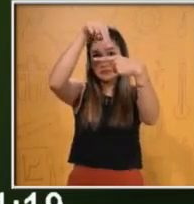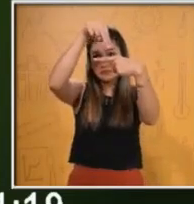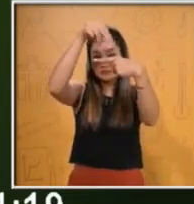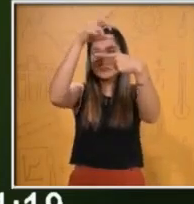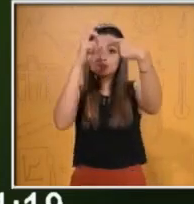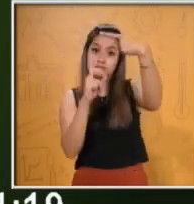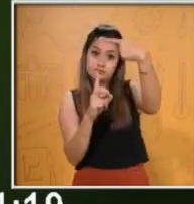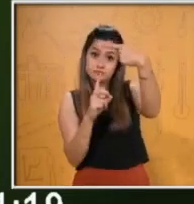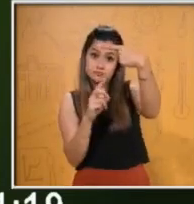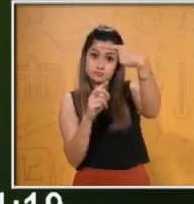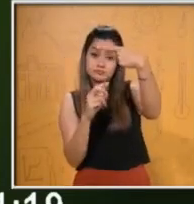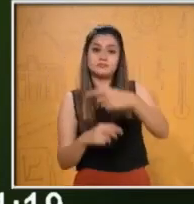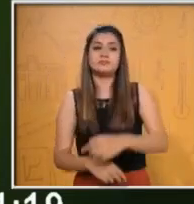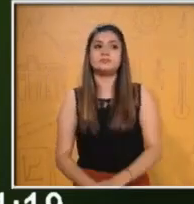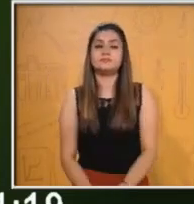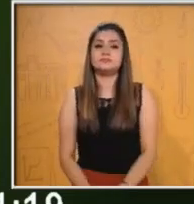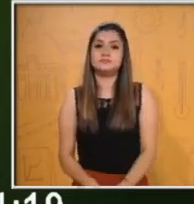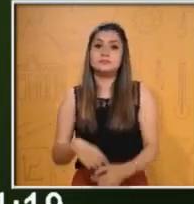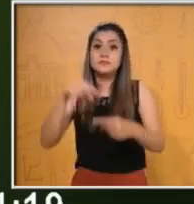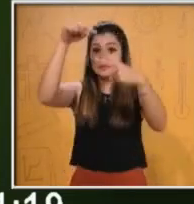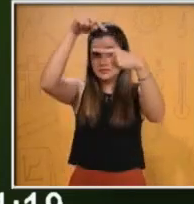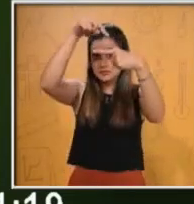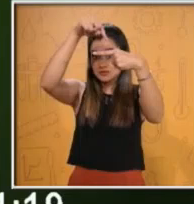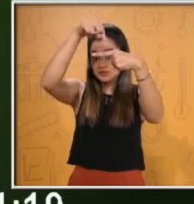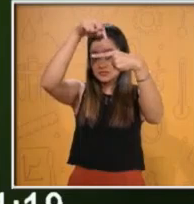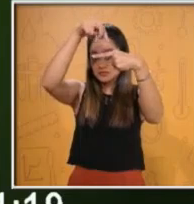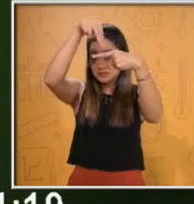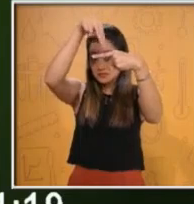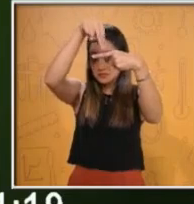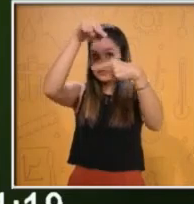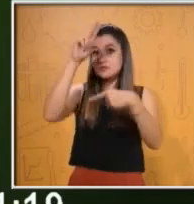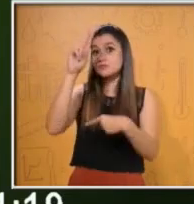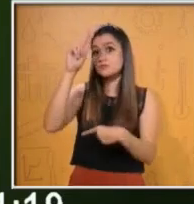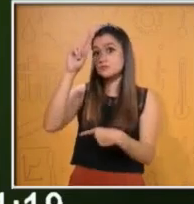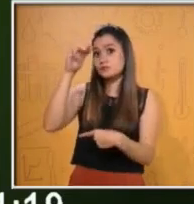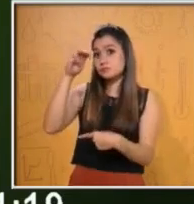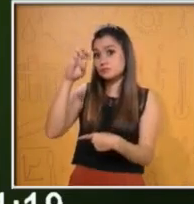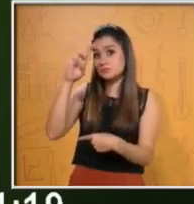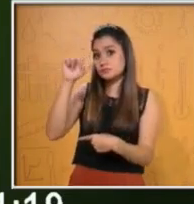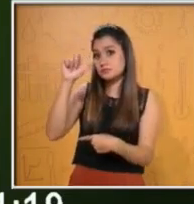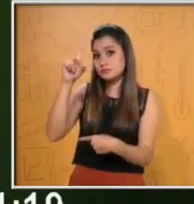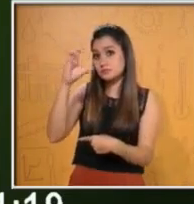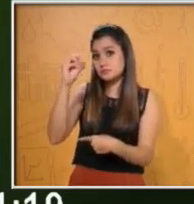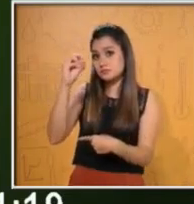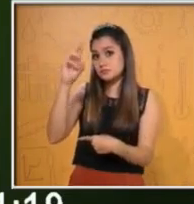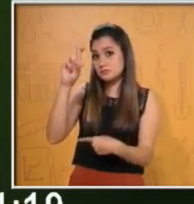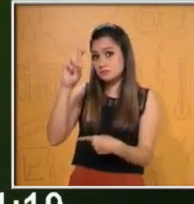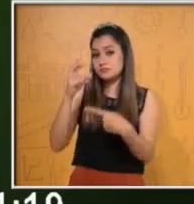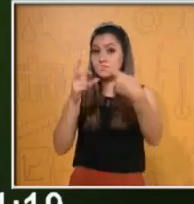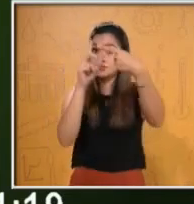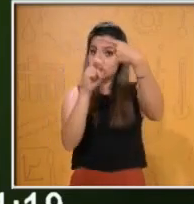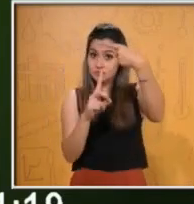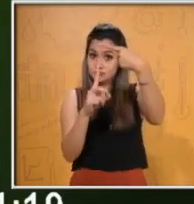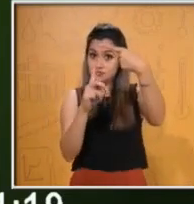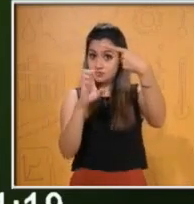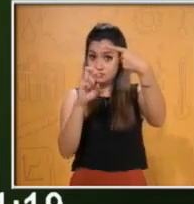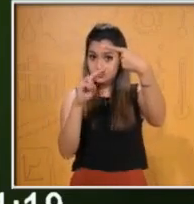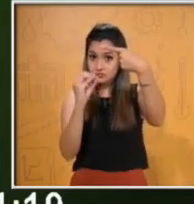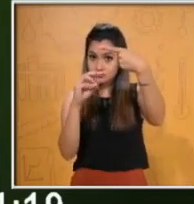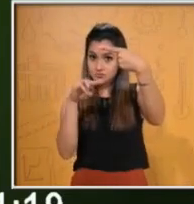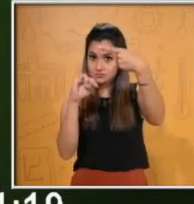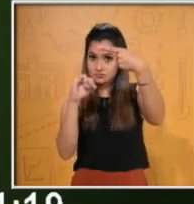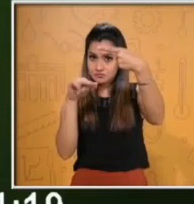arriba, ¿verdad?, se llama numerador y el número de abajo de la fracción se le llama denominador. ¿Y qué me